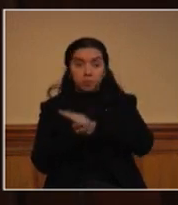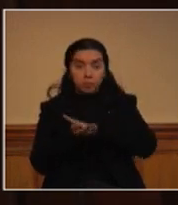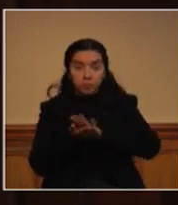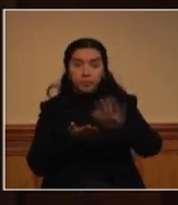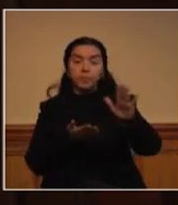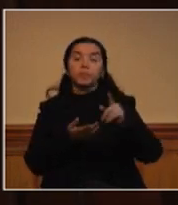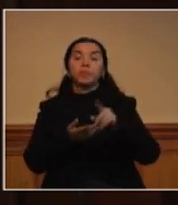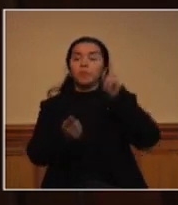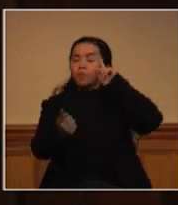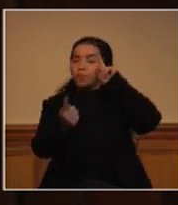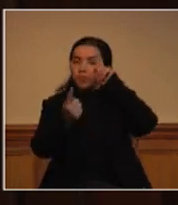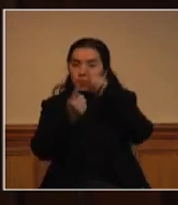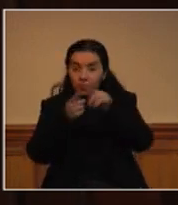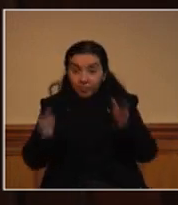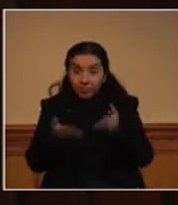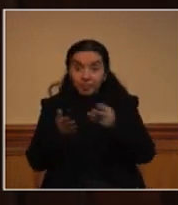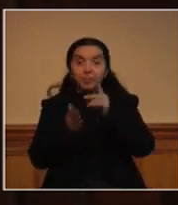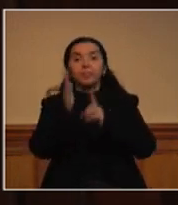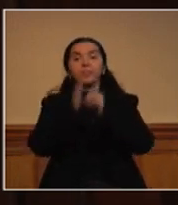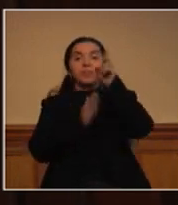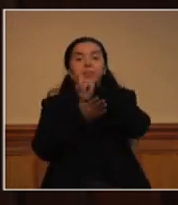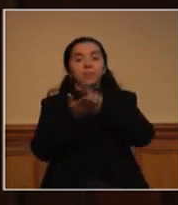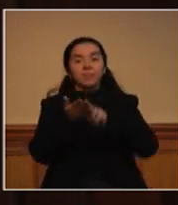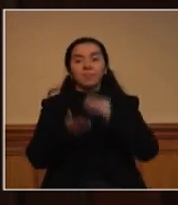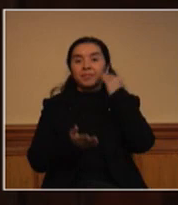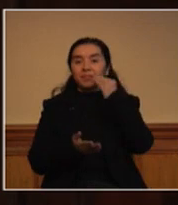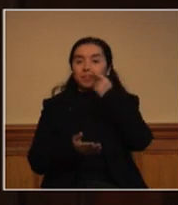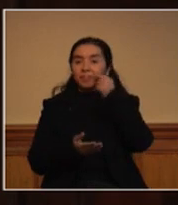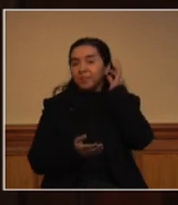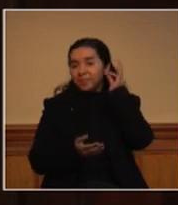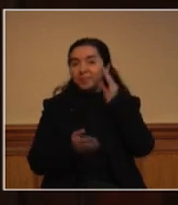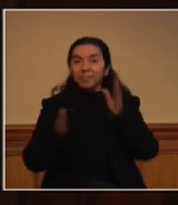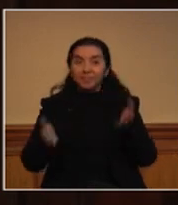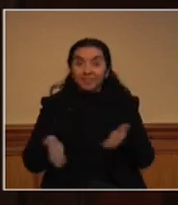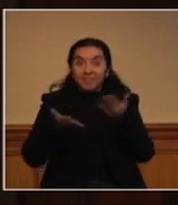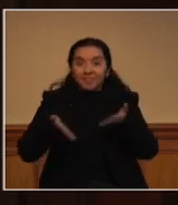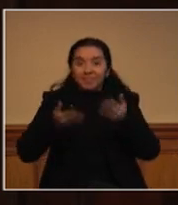desarrollo lector de las niñas y niños de forma entretenida y dinámica.